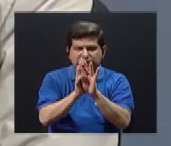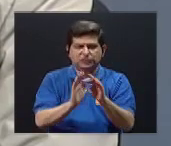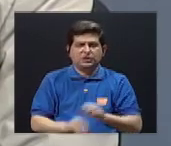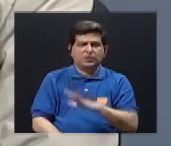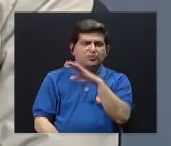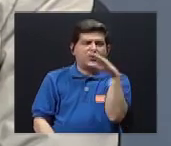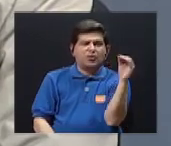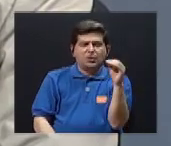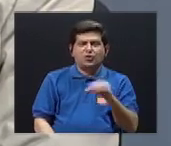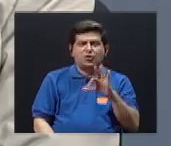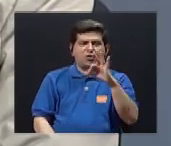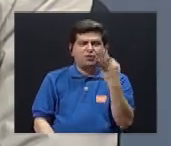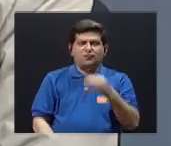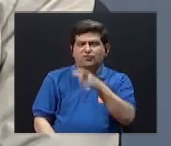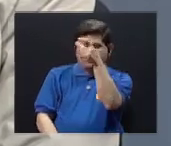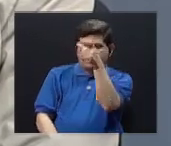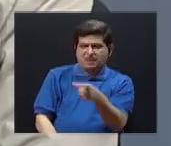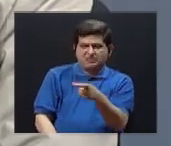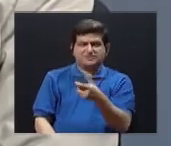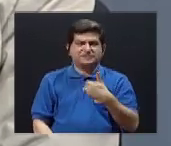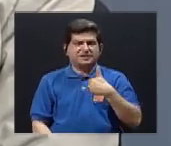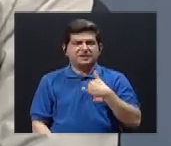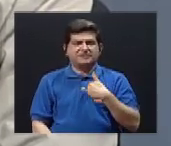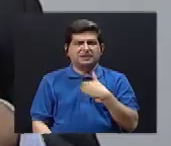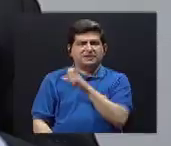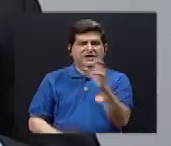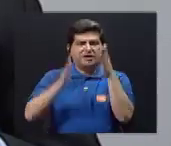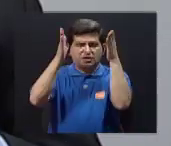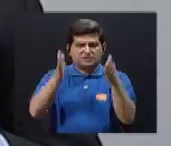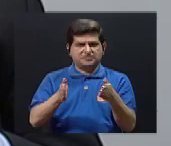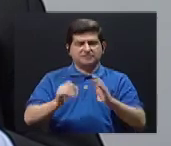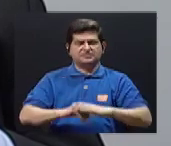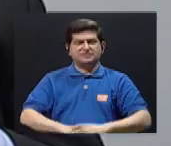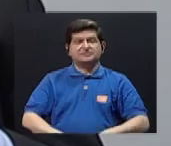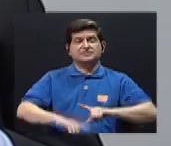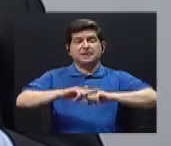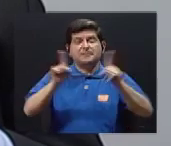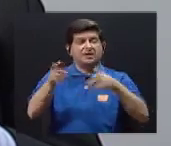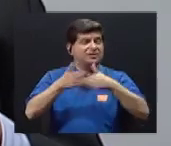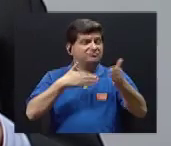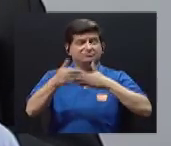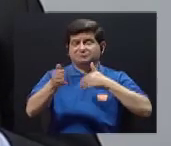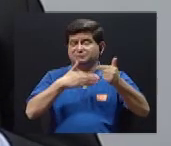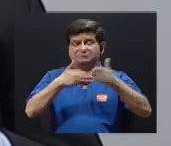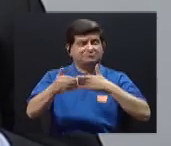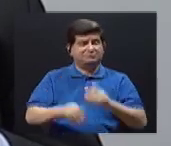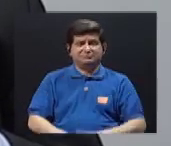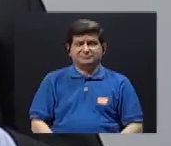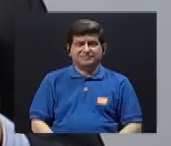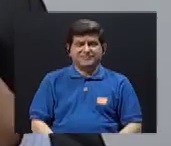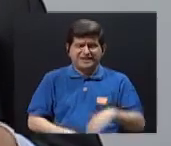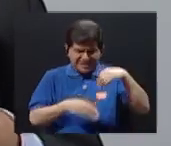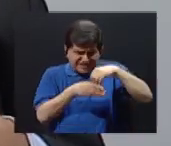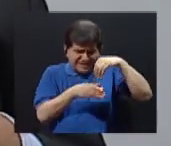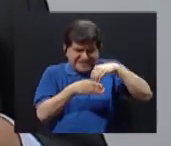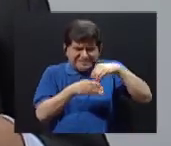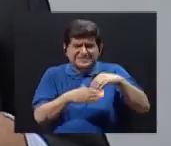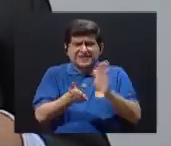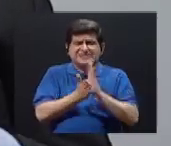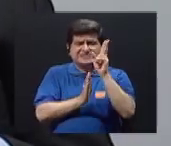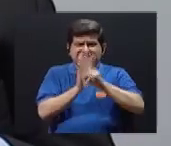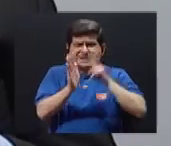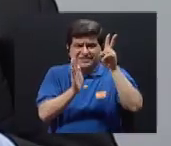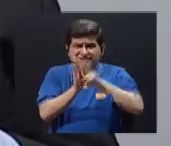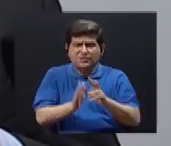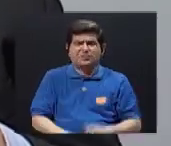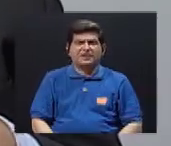estereotipo, otra forma de ser, ¿verdad?, del costarricense. Pero aún así, la esencia de este documental sobre